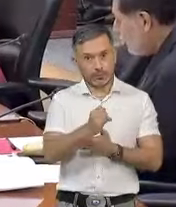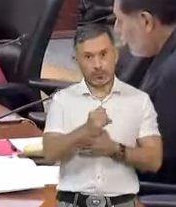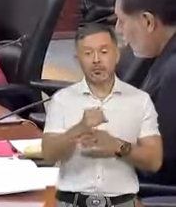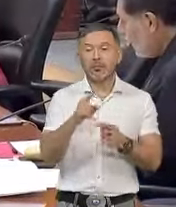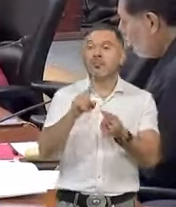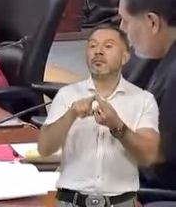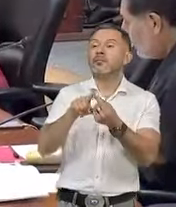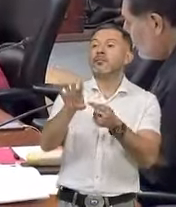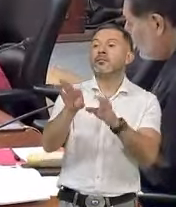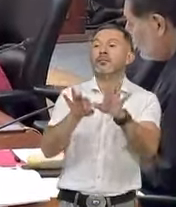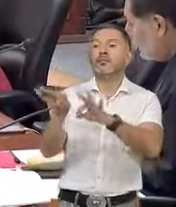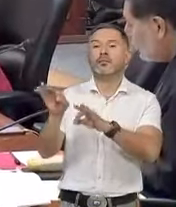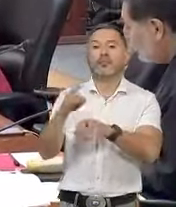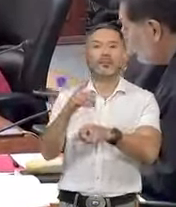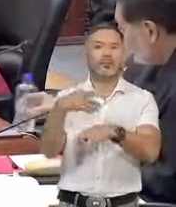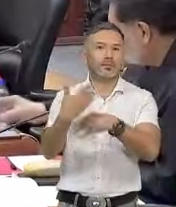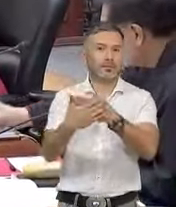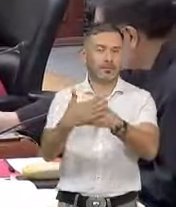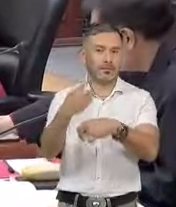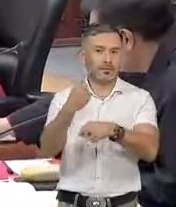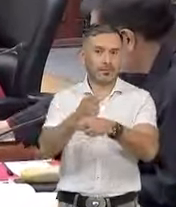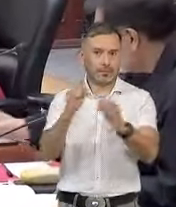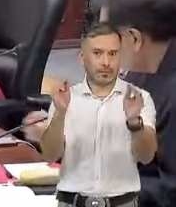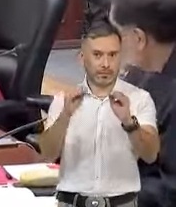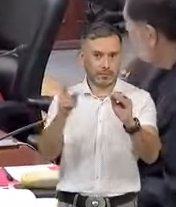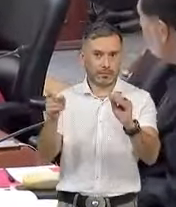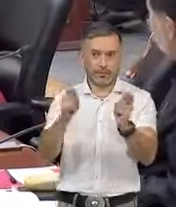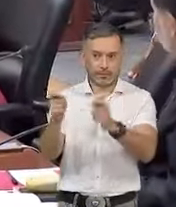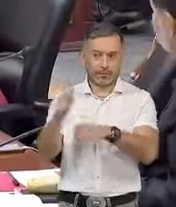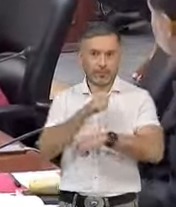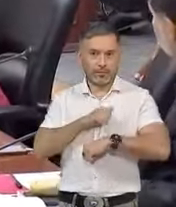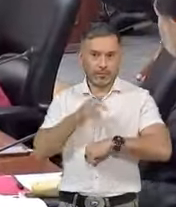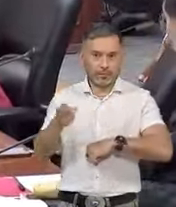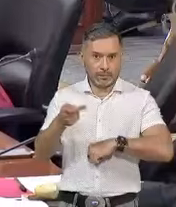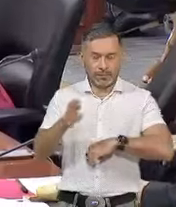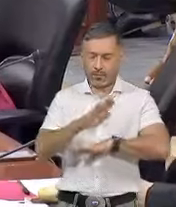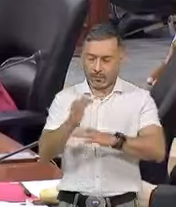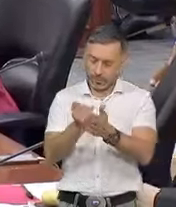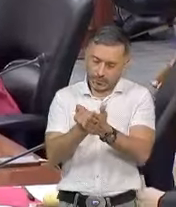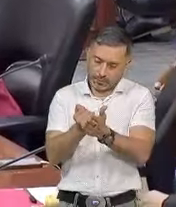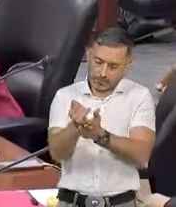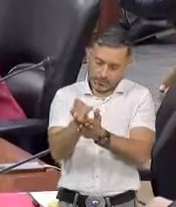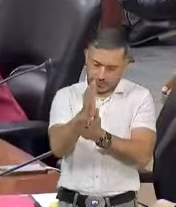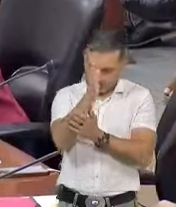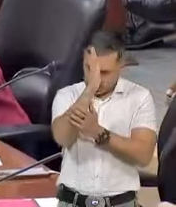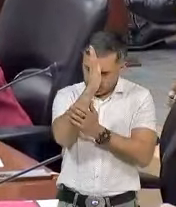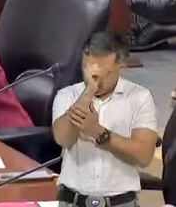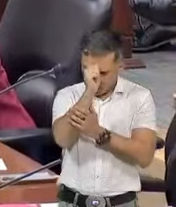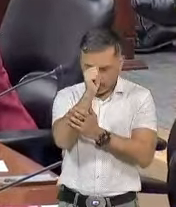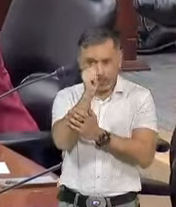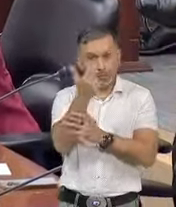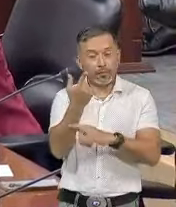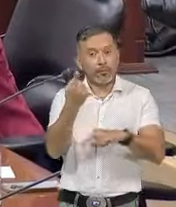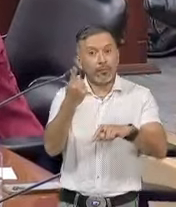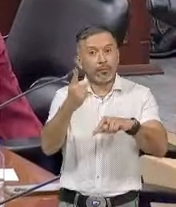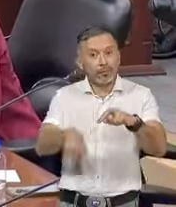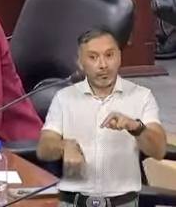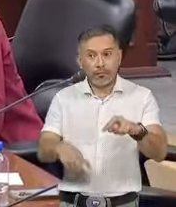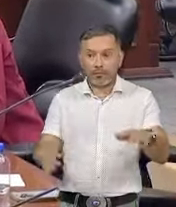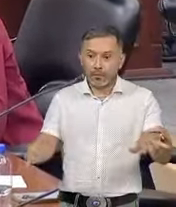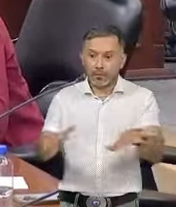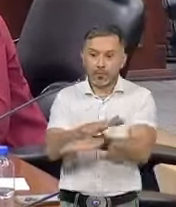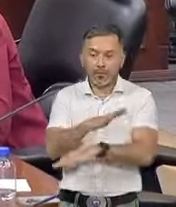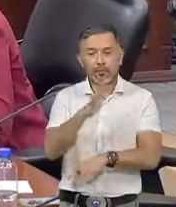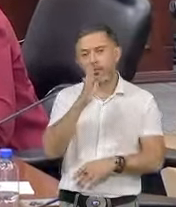moder adoras para el primer debate es una determinación que ya está firme y nosotros no podemos revocar esa